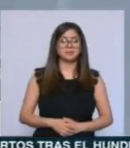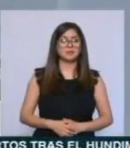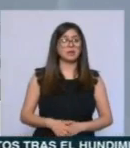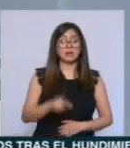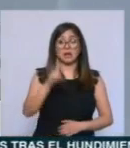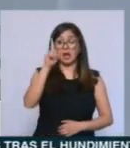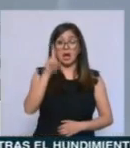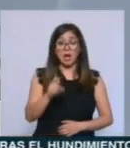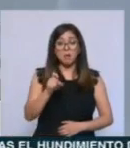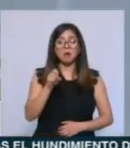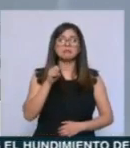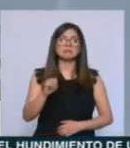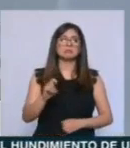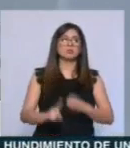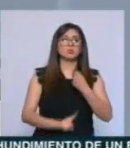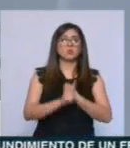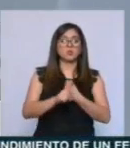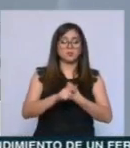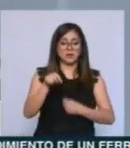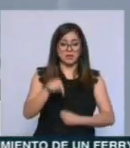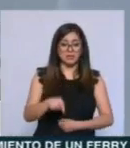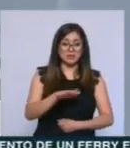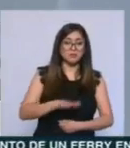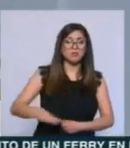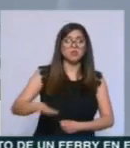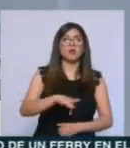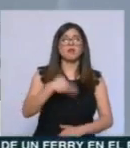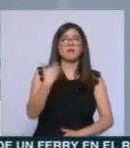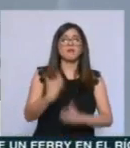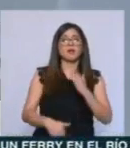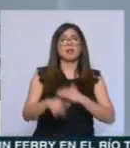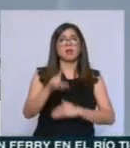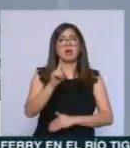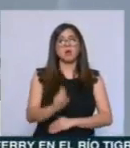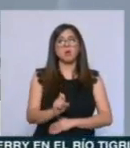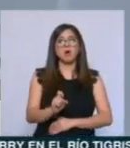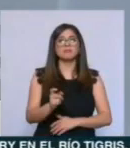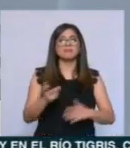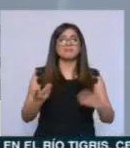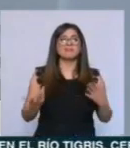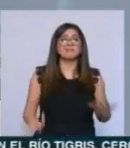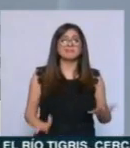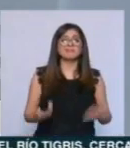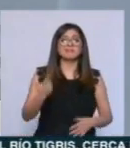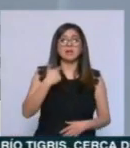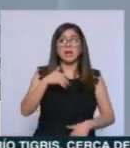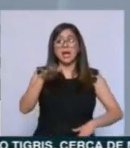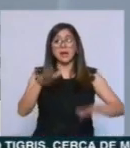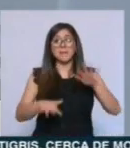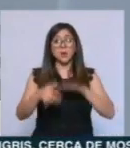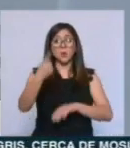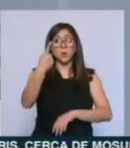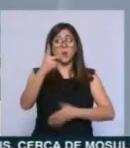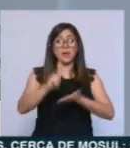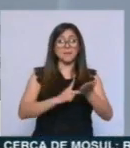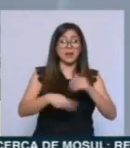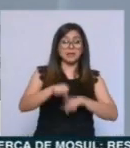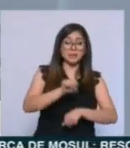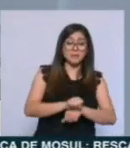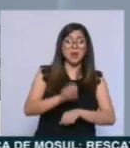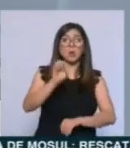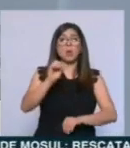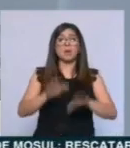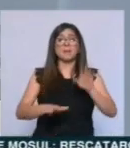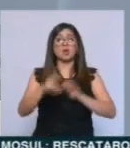suministro de agua como que no es muy bueno aquí en la colonia. Entonces viene así como que a veces una vez a la semana o 2